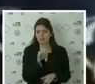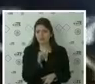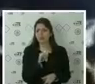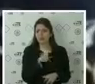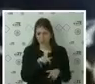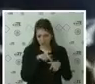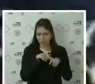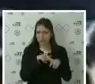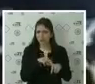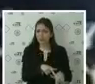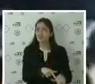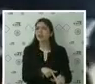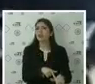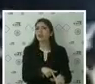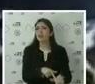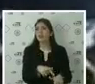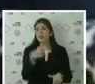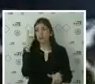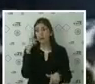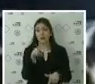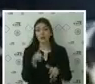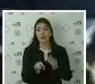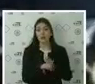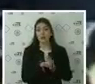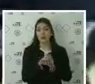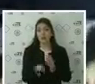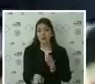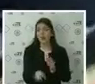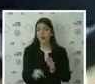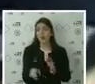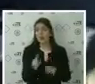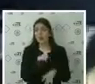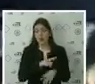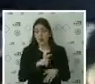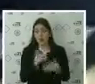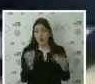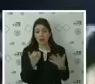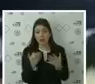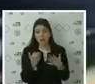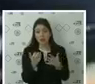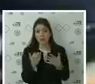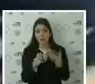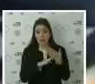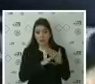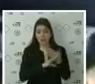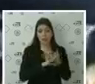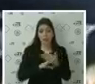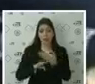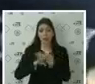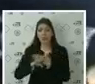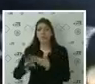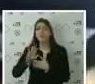si evitamos eso, podría ser que disminuya un poco